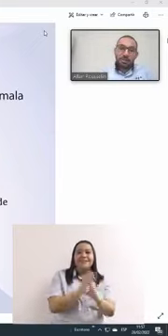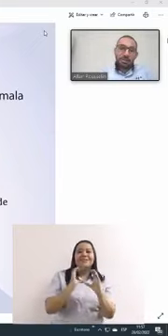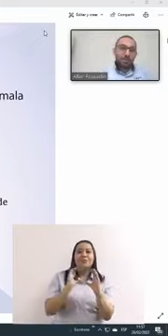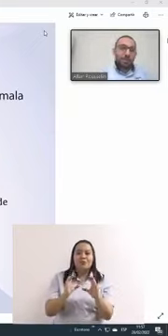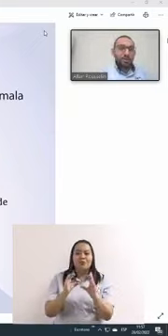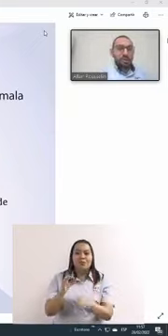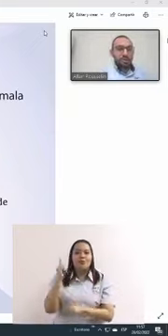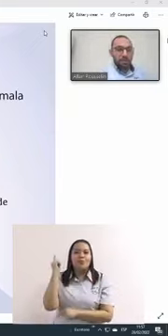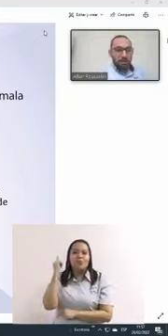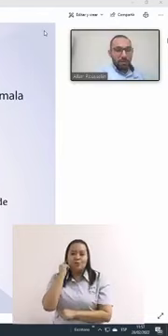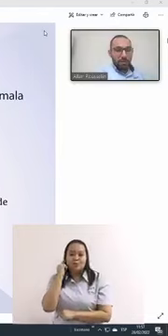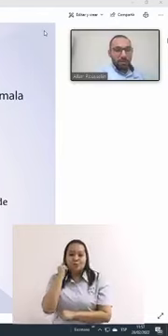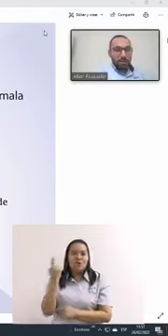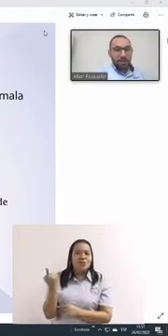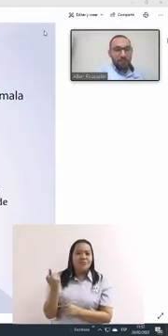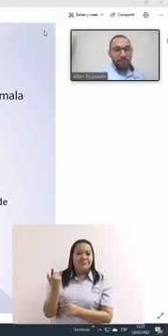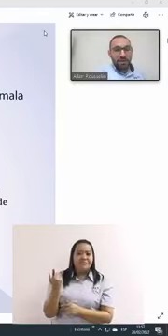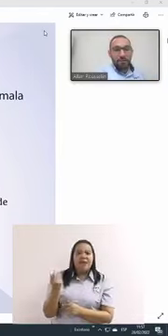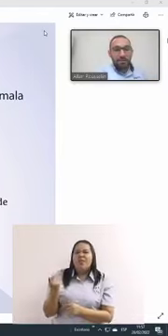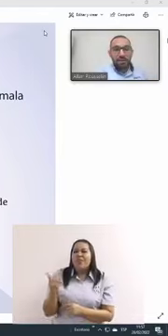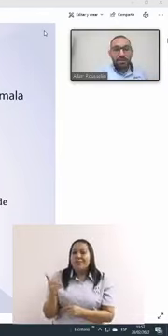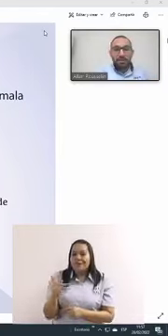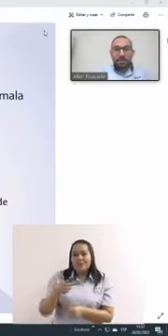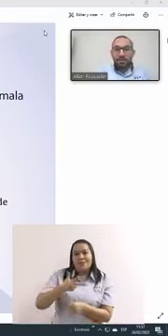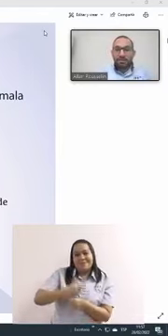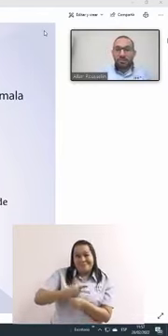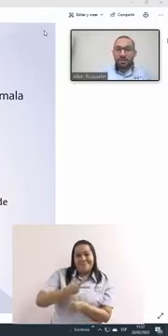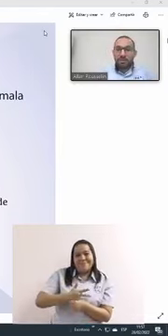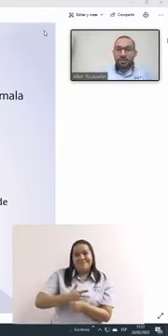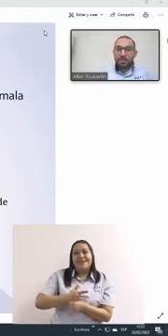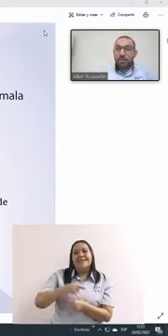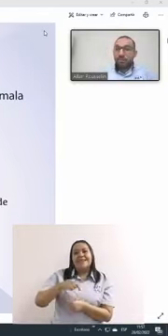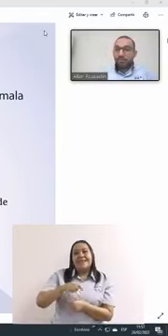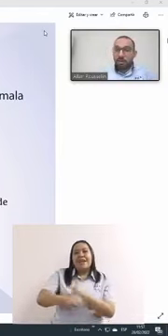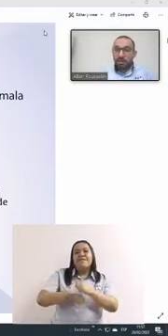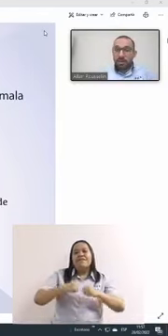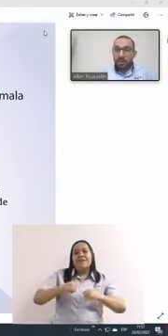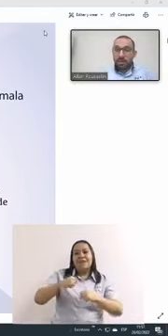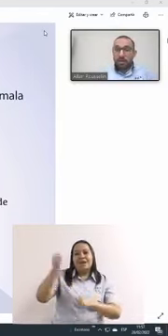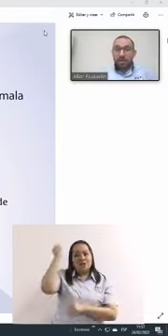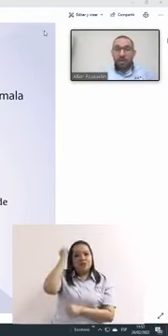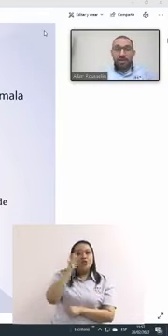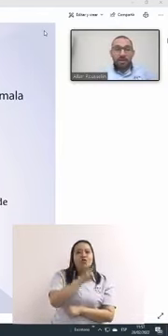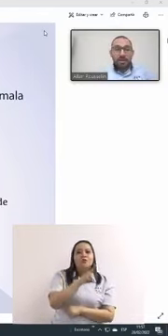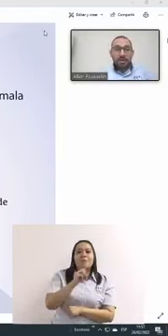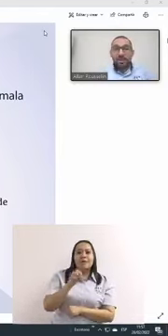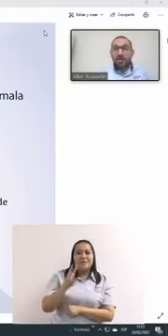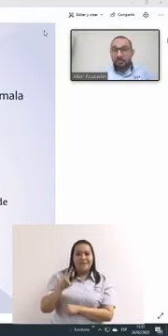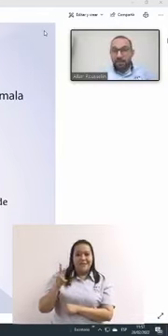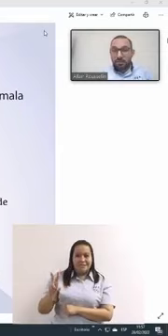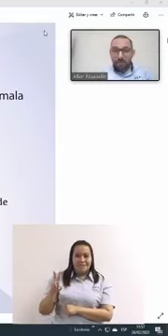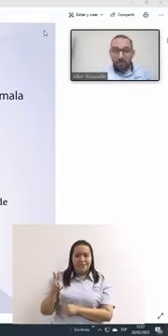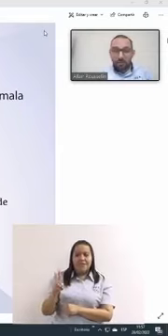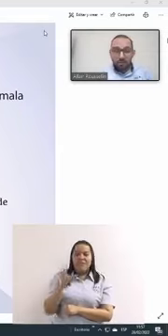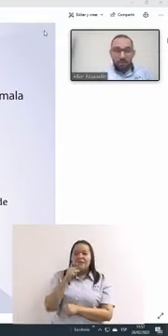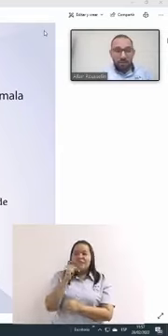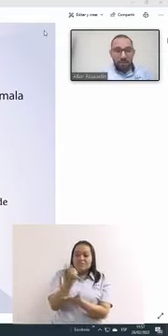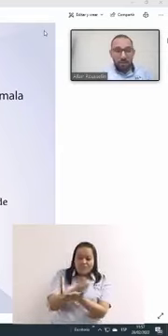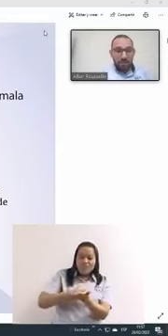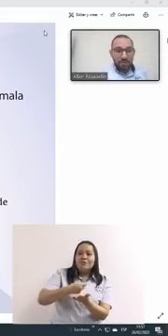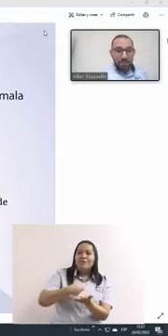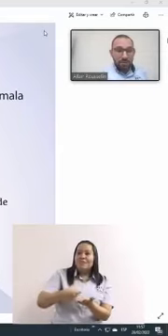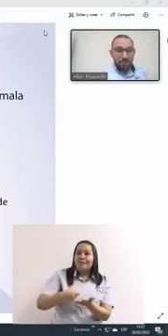de la Audición, dado en la Ciudad de Guatemala, febrero de 2022, y firma quien les manda sus saludos,